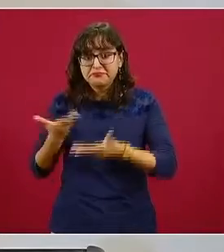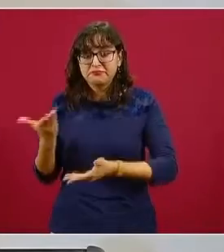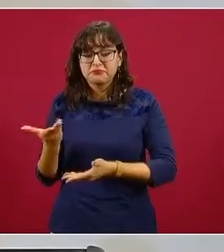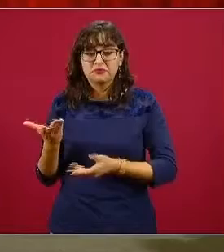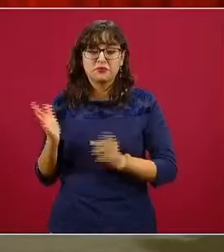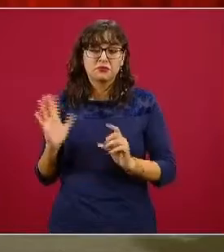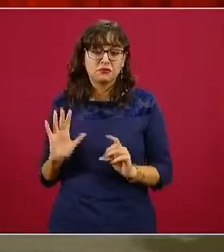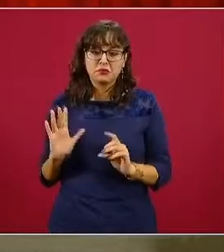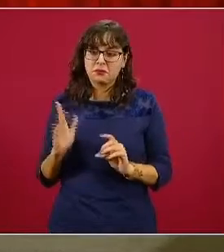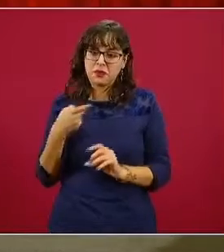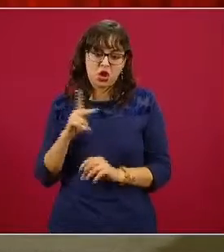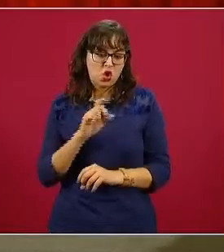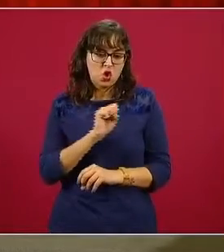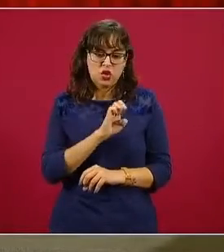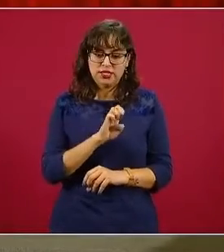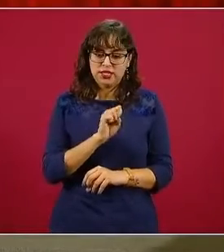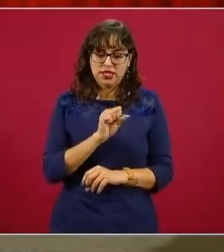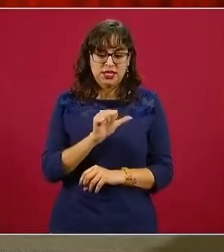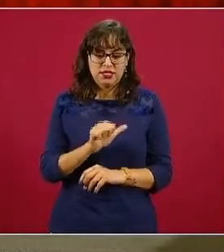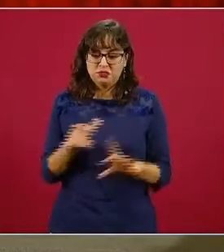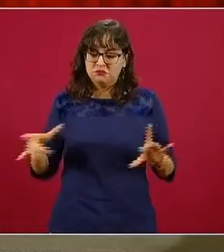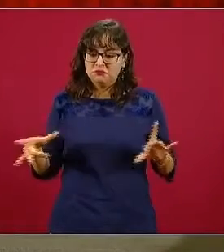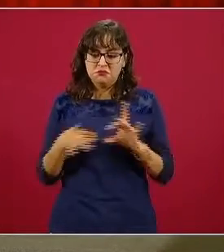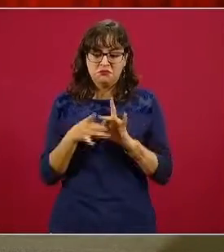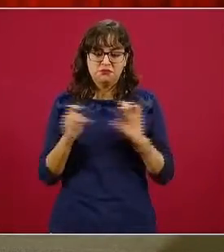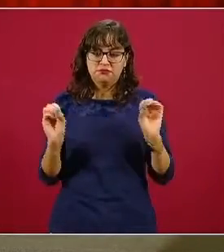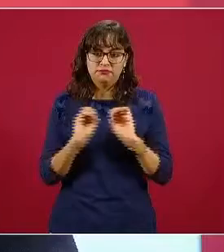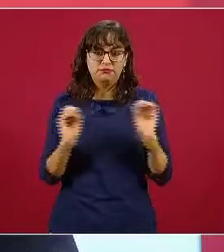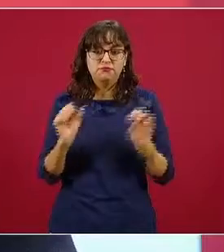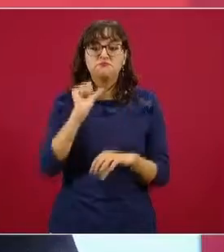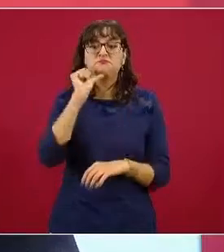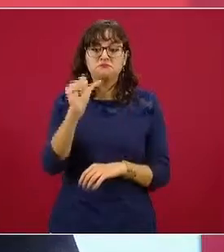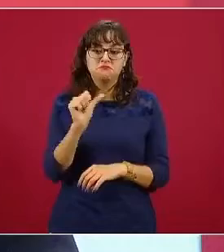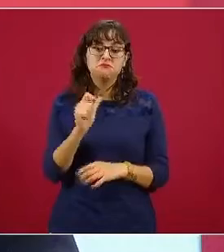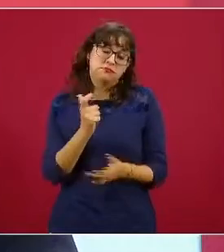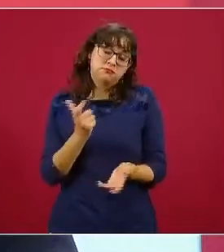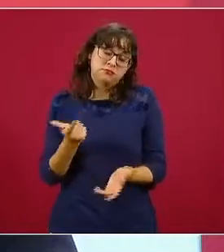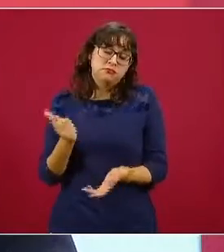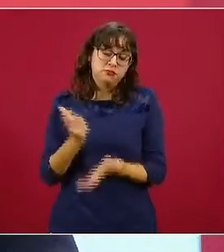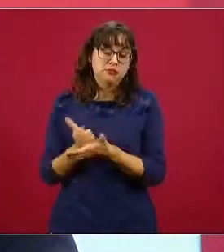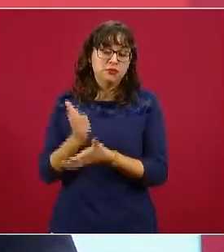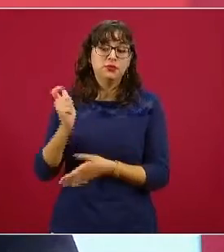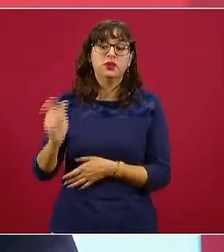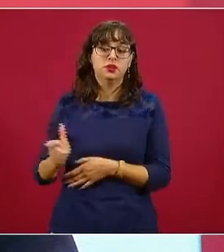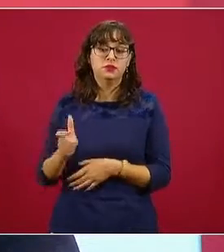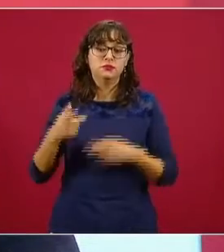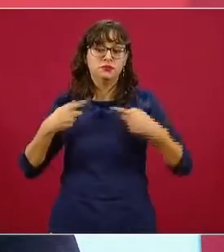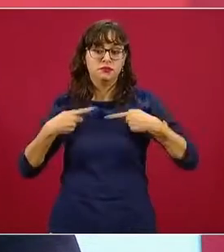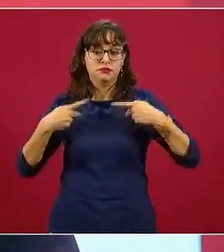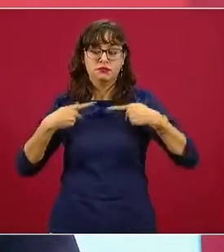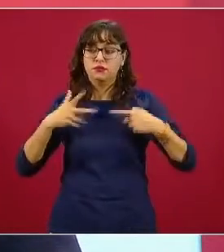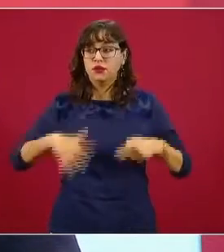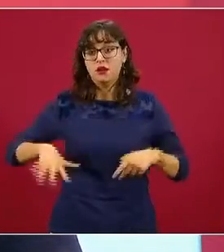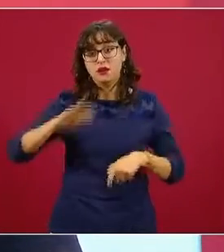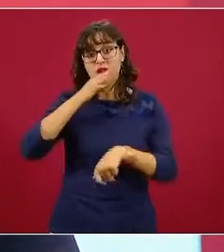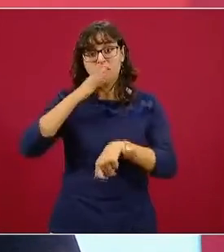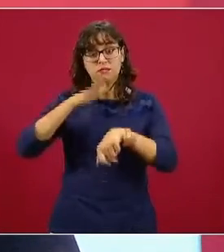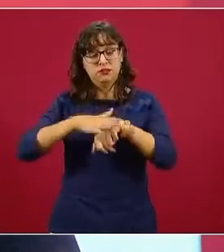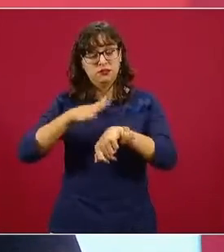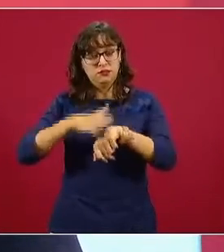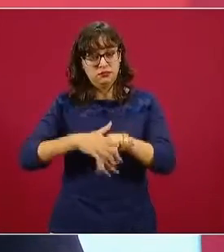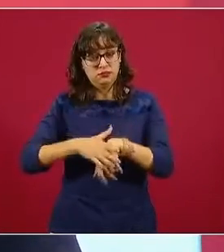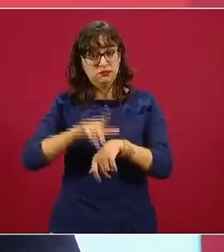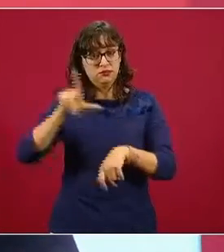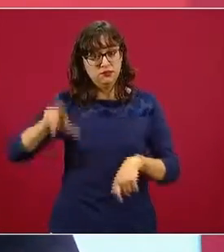que no tienen nada que ver con la Secretaría de Salud de los estados y la pueden cobrar. Entonces es muy importante que la población entienda que la vacunación es